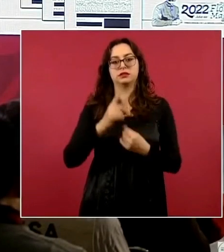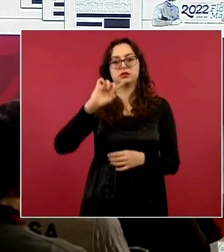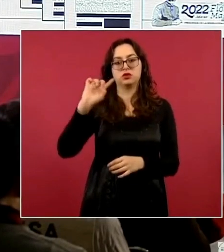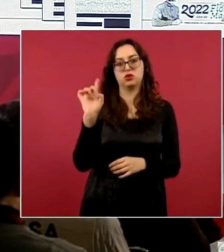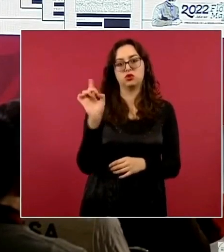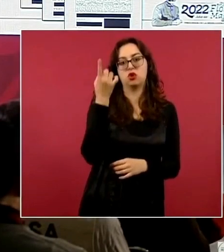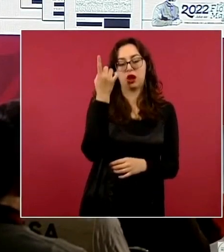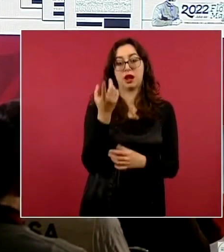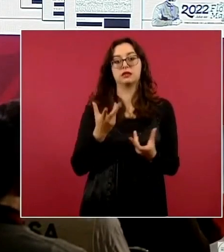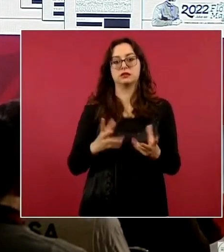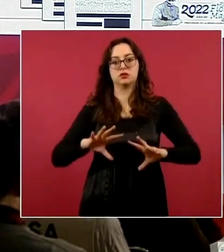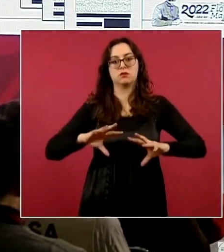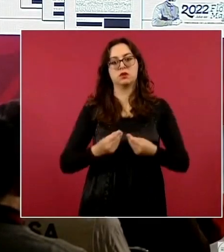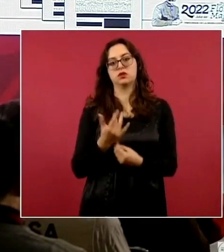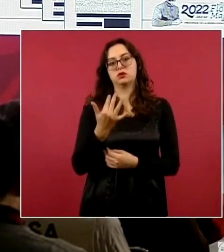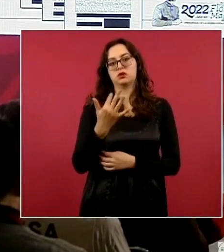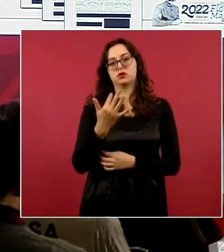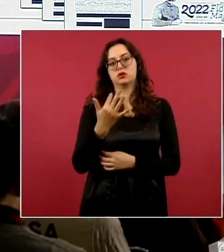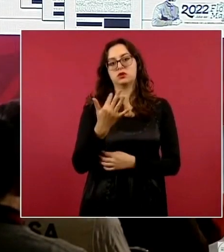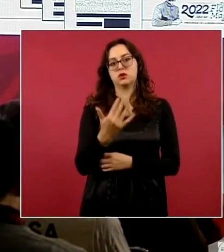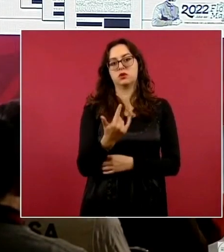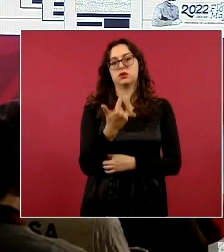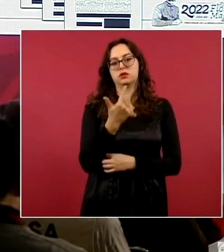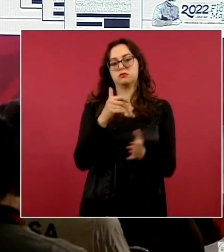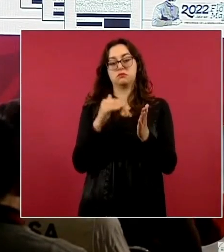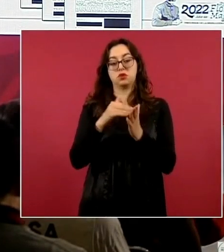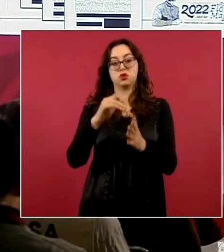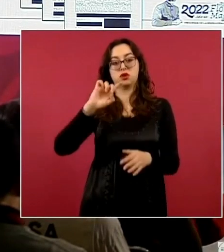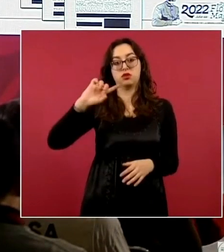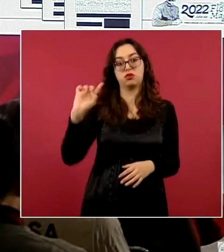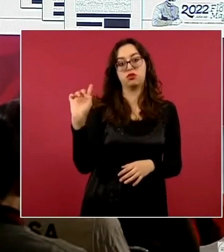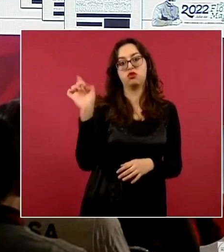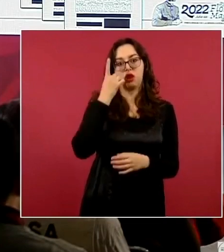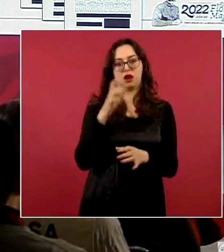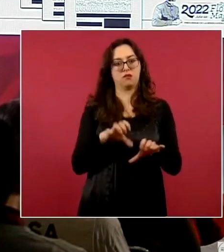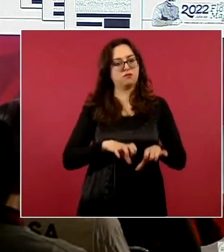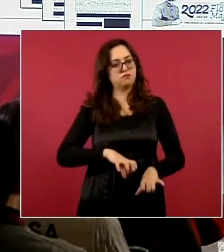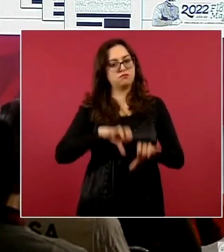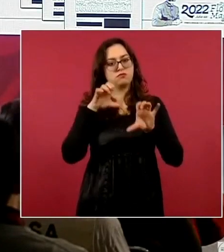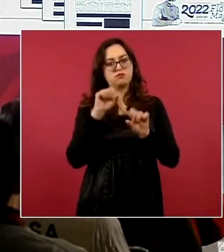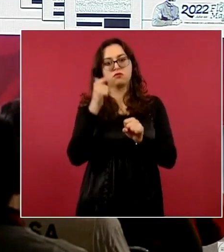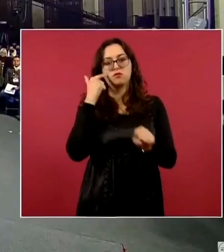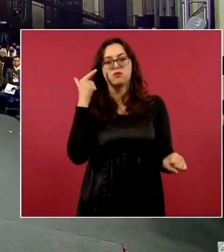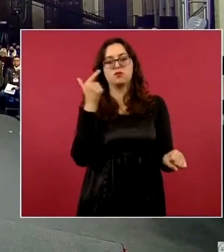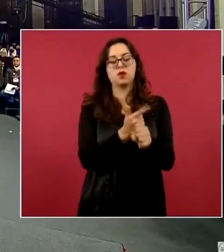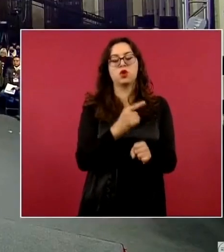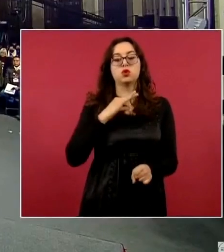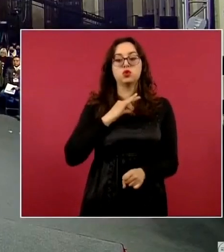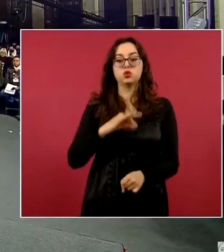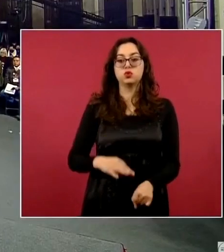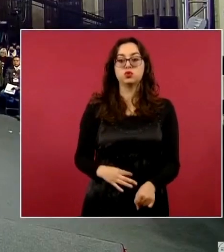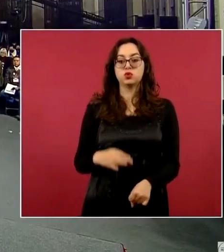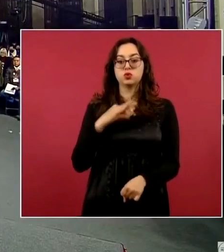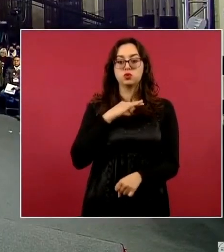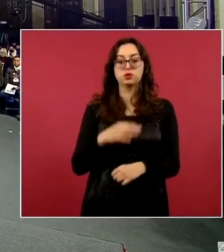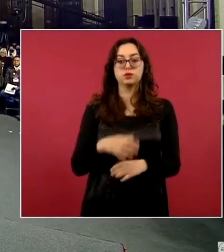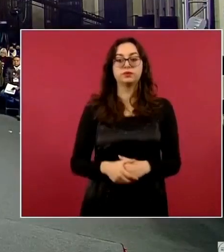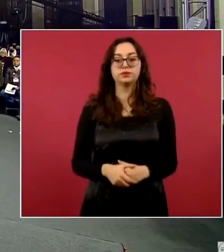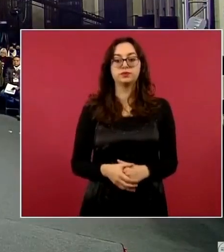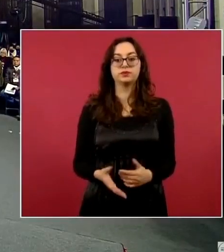57.6 millones de dólares Esto fue en la en el en Toluca Estado de México Adelante